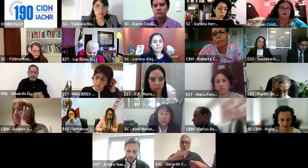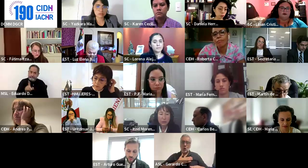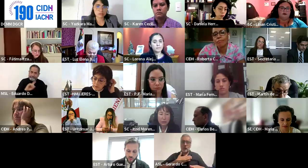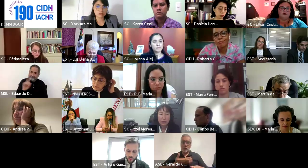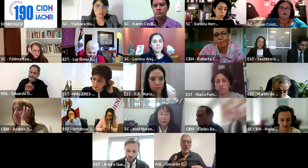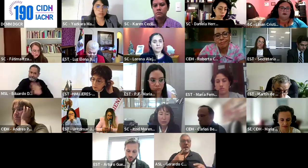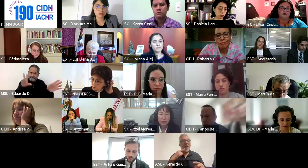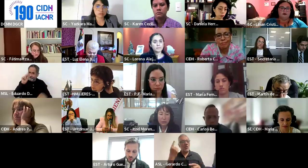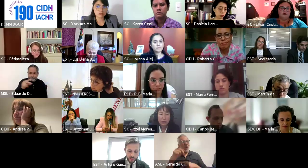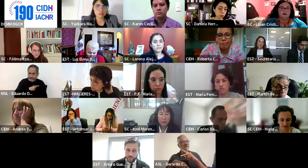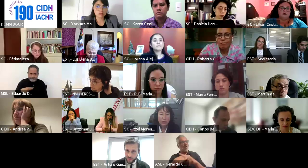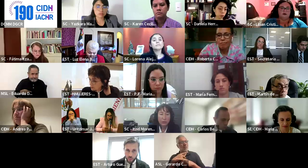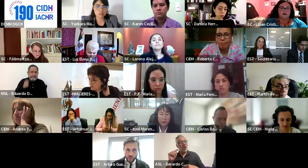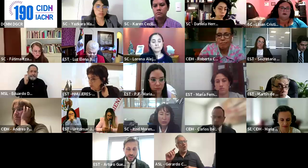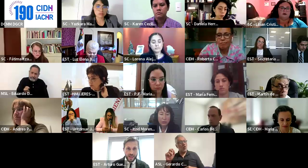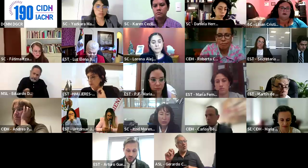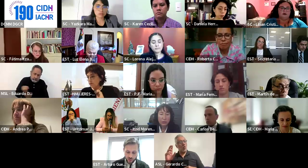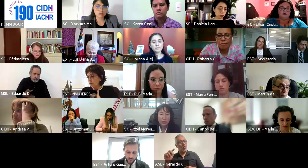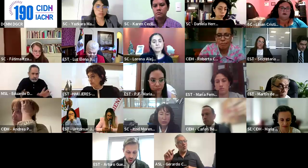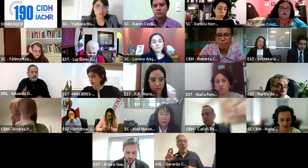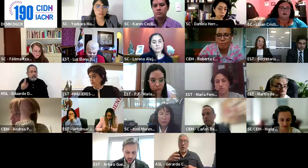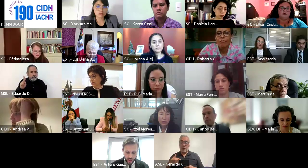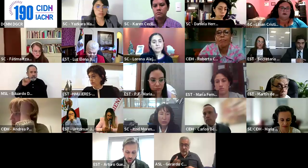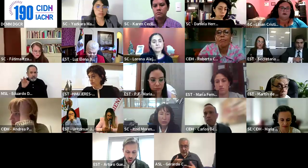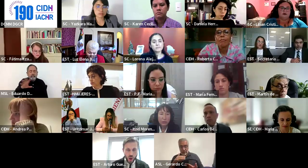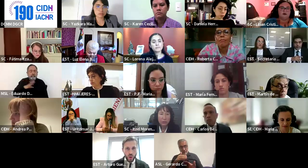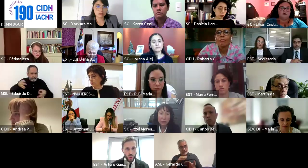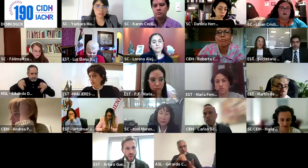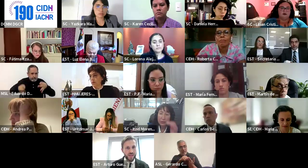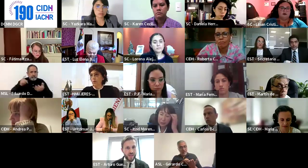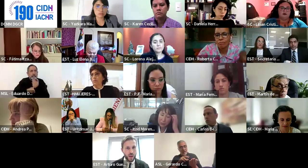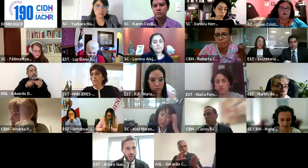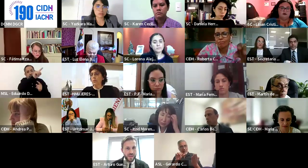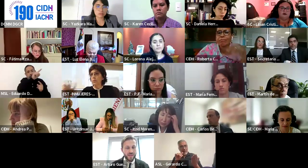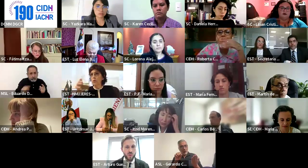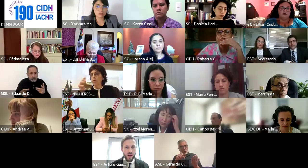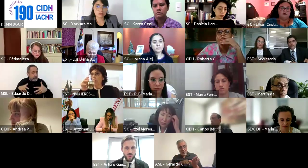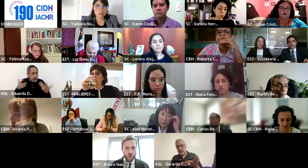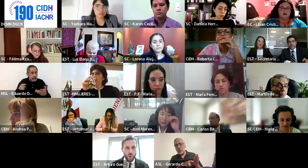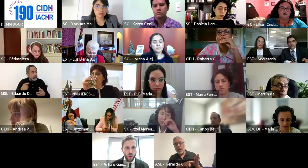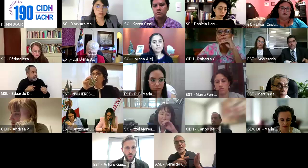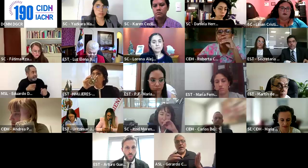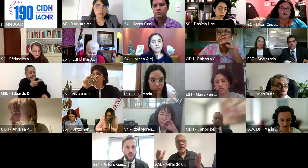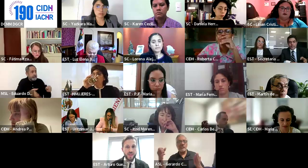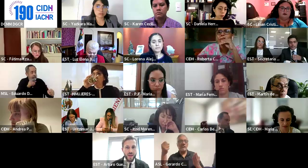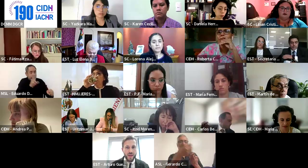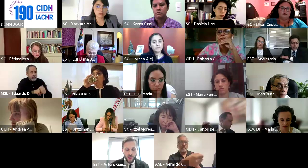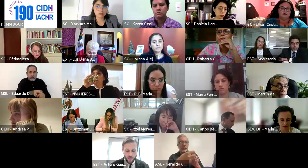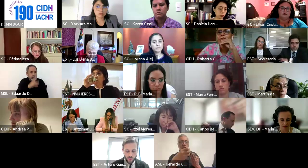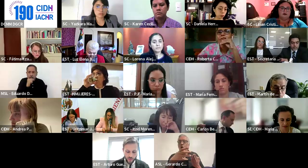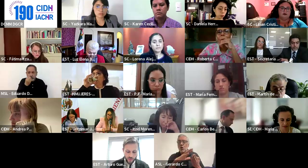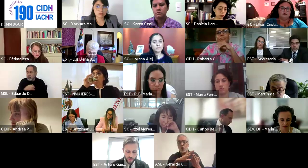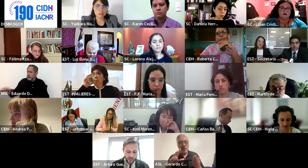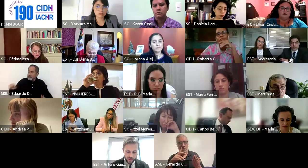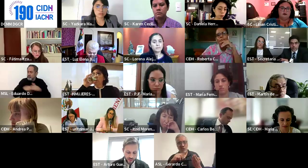una forma de tortura. El Poder Judicial tiene casos de tribunales colegiados donde ha señalado que la institucionalización no puede ser una forma